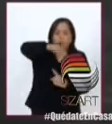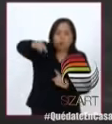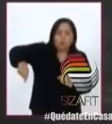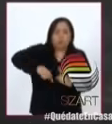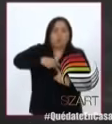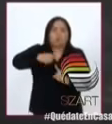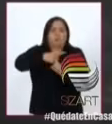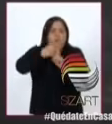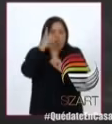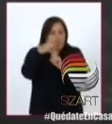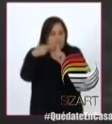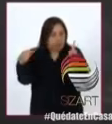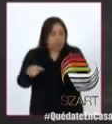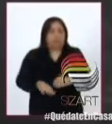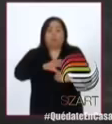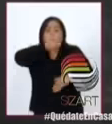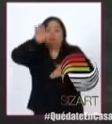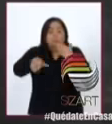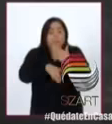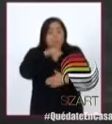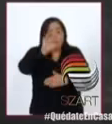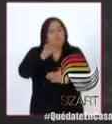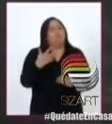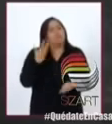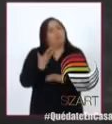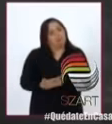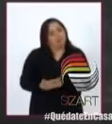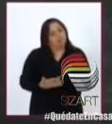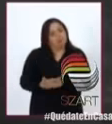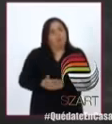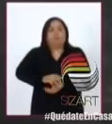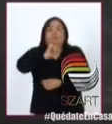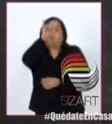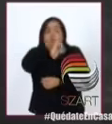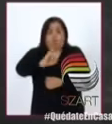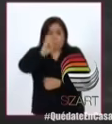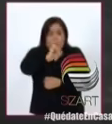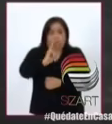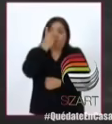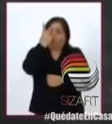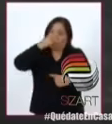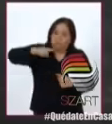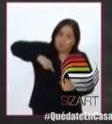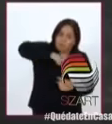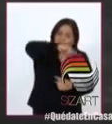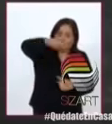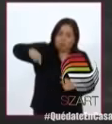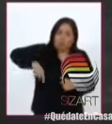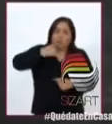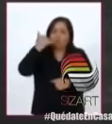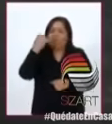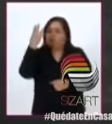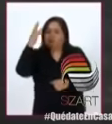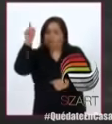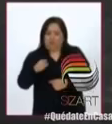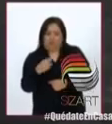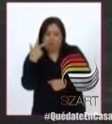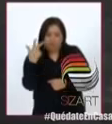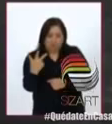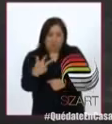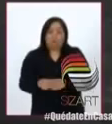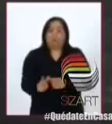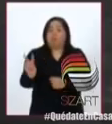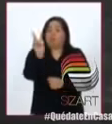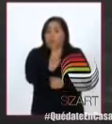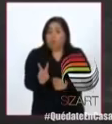media. El miércoles, descansa. El jueves, dos vueltas y tres octavos. El